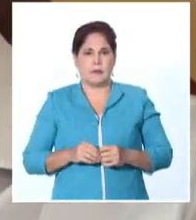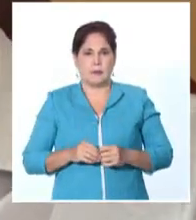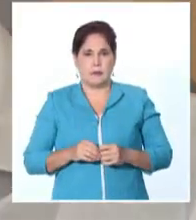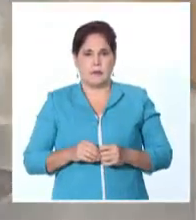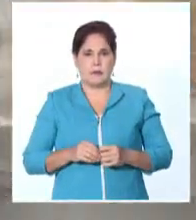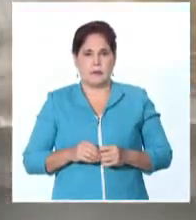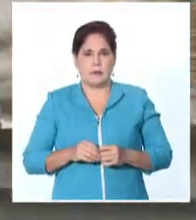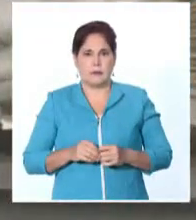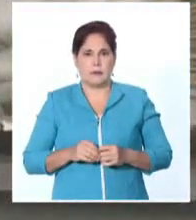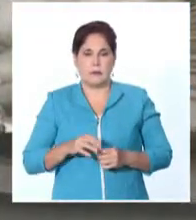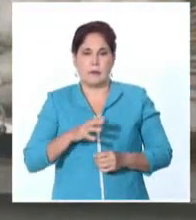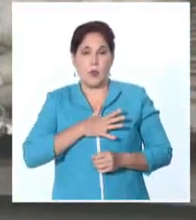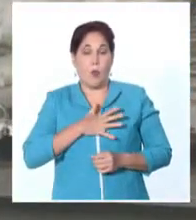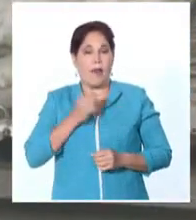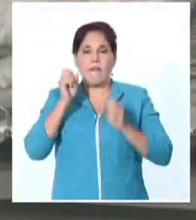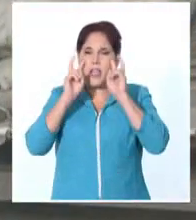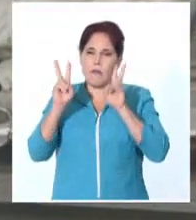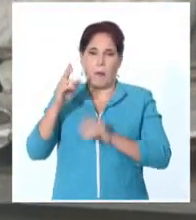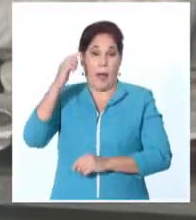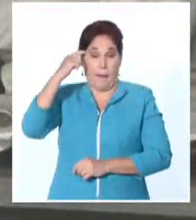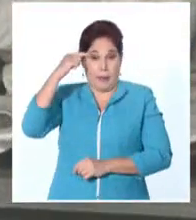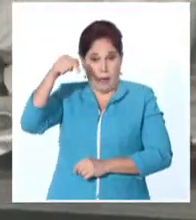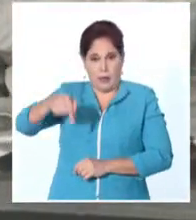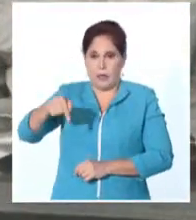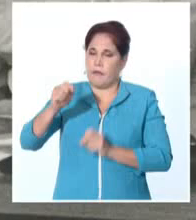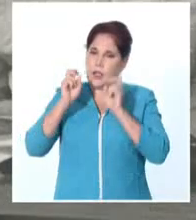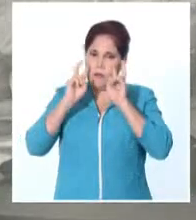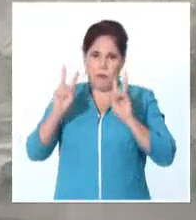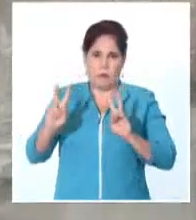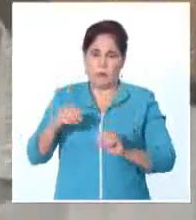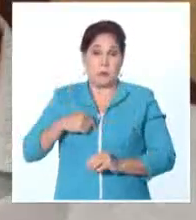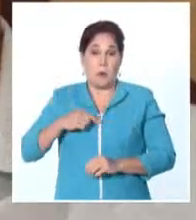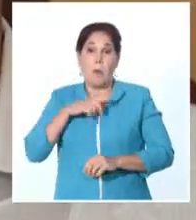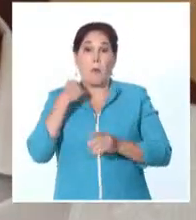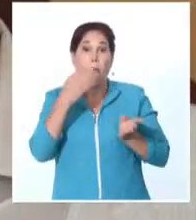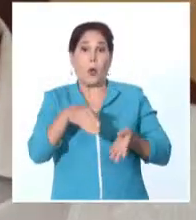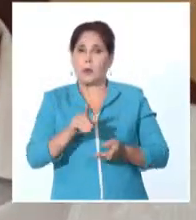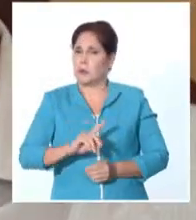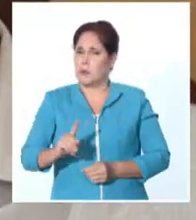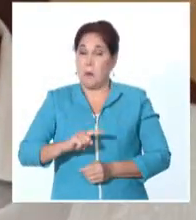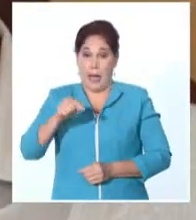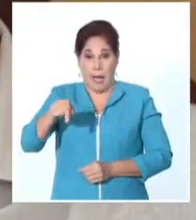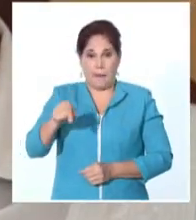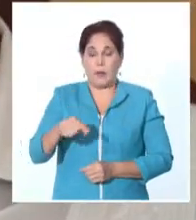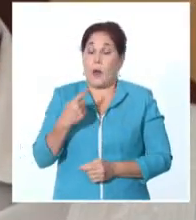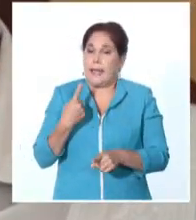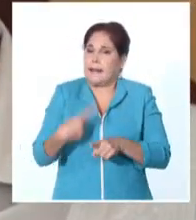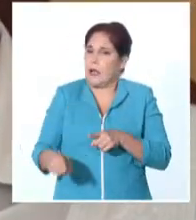Lo veo como si estuviera presente, ahora como si estuviéramos tu hijo aquí. Yo lo veo así, lo extraño mucho.